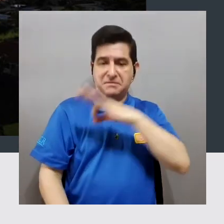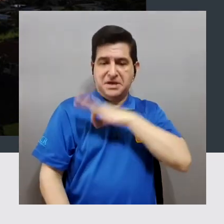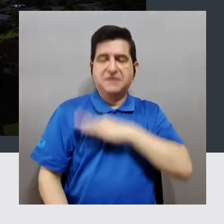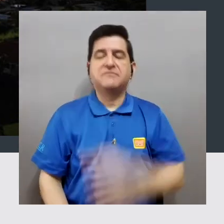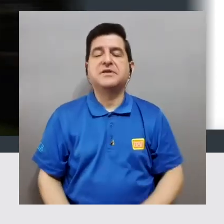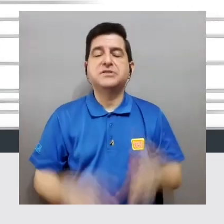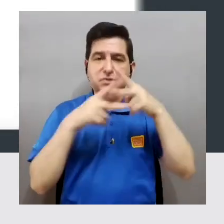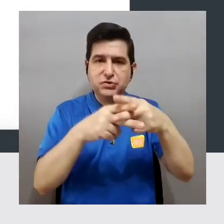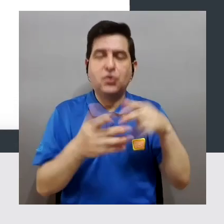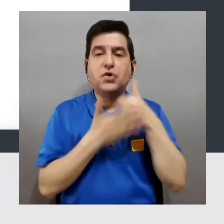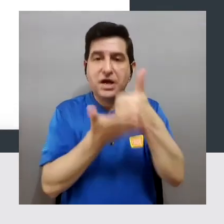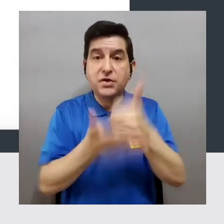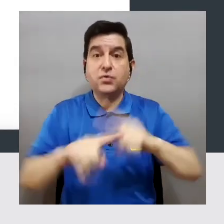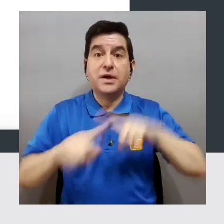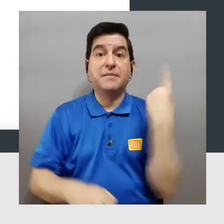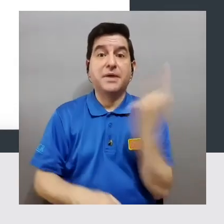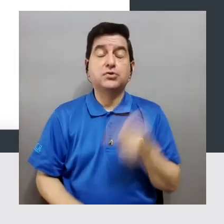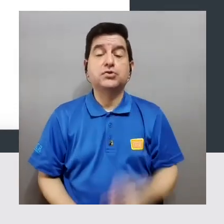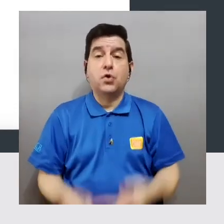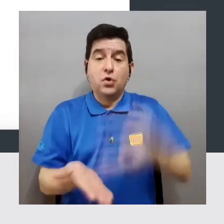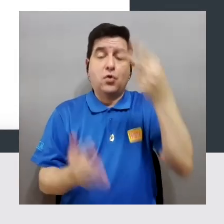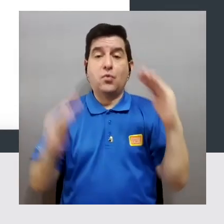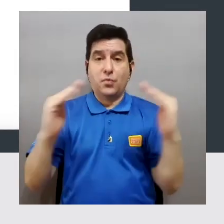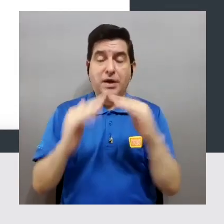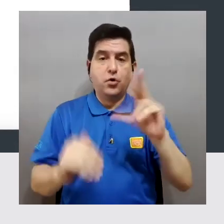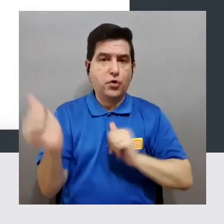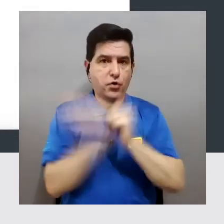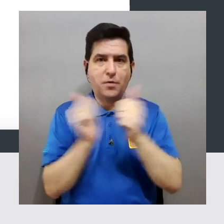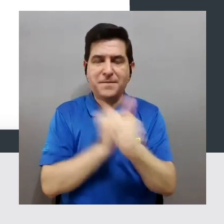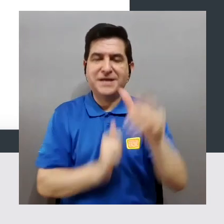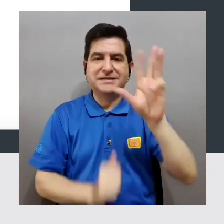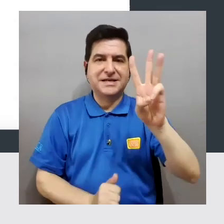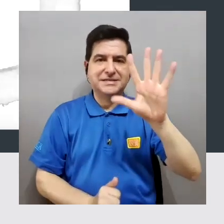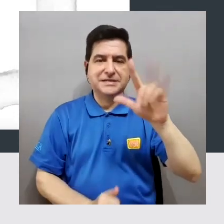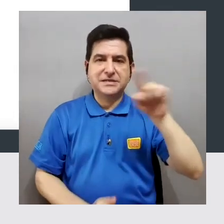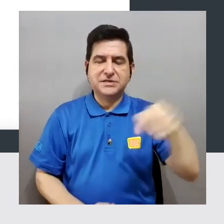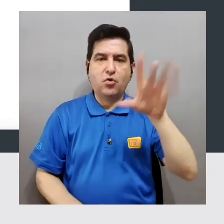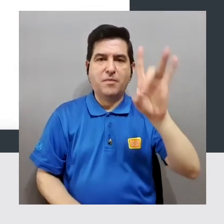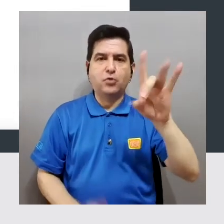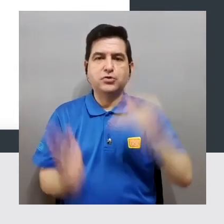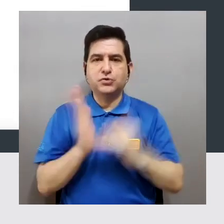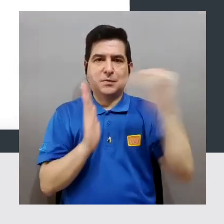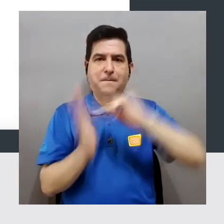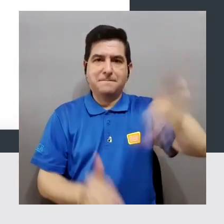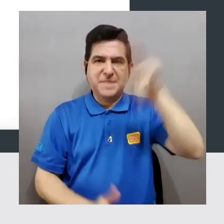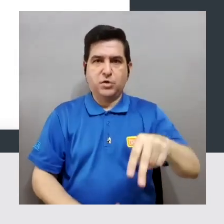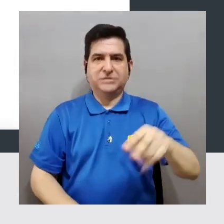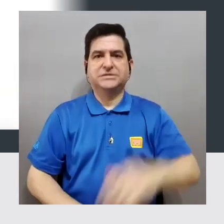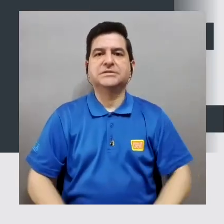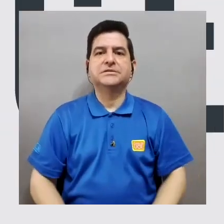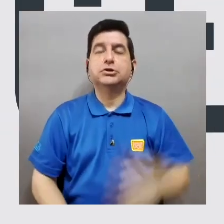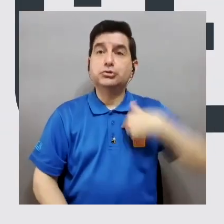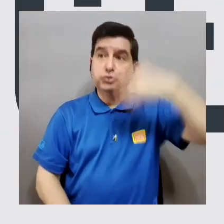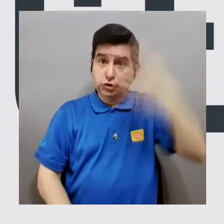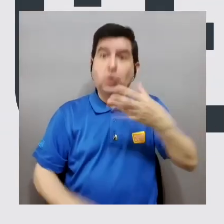ventajas crediticias y bonos, pero solo si el costo de la vivienda no supera los 65,8 millones de colones.